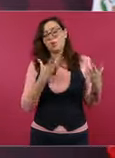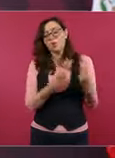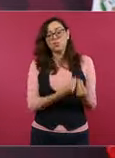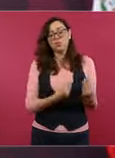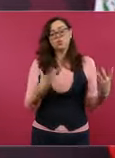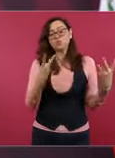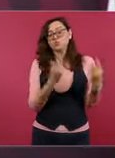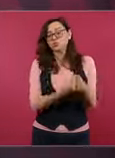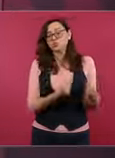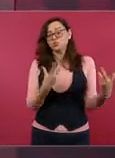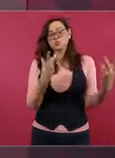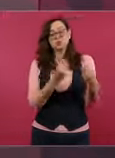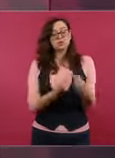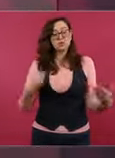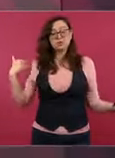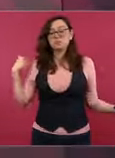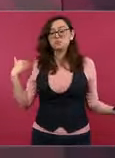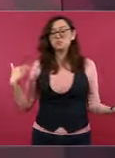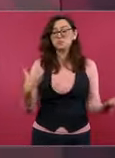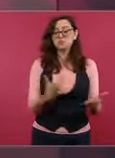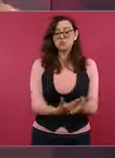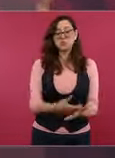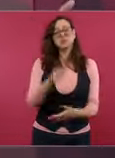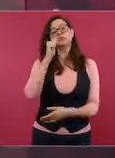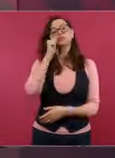Los liberales no querían